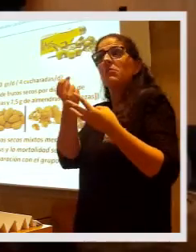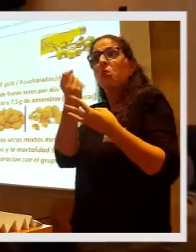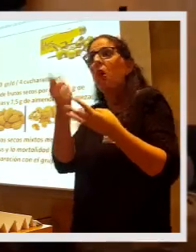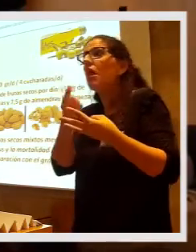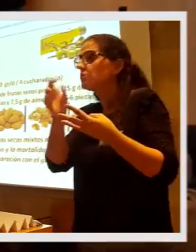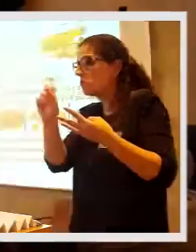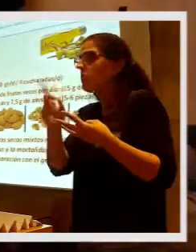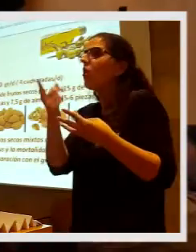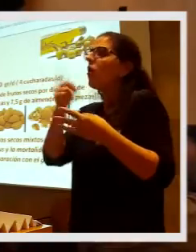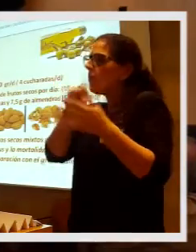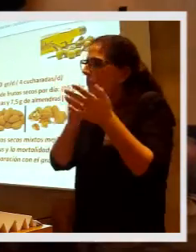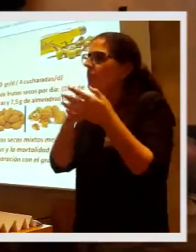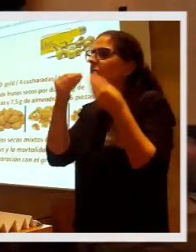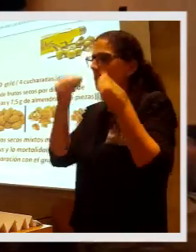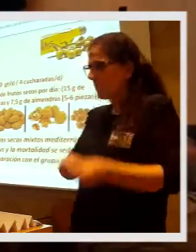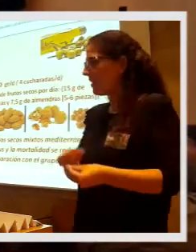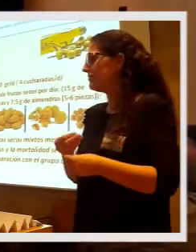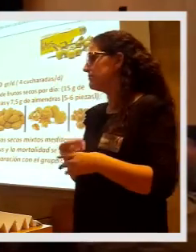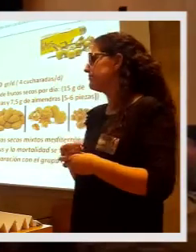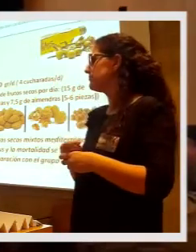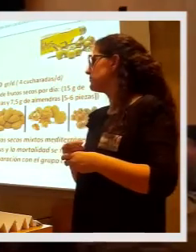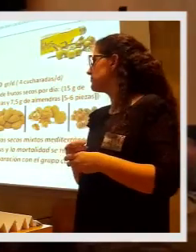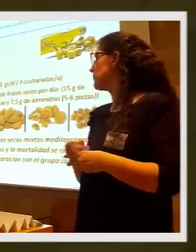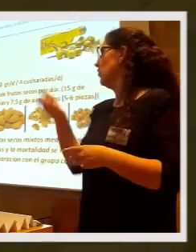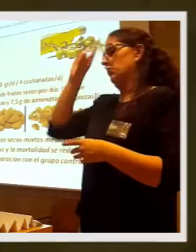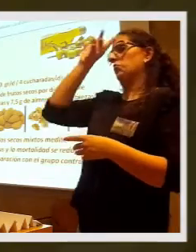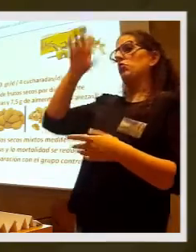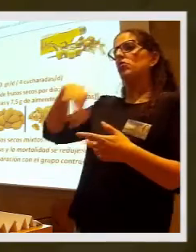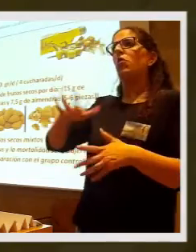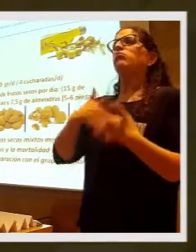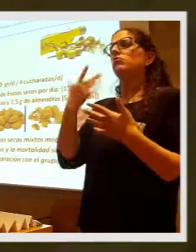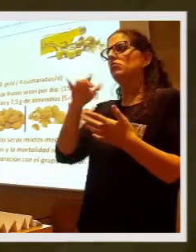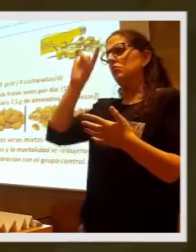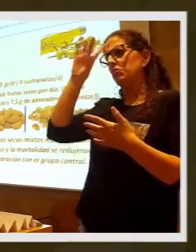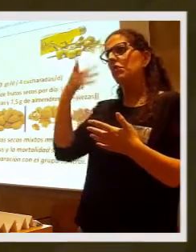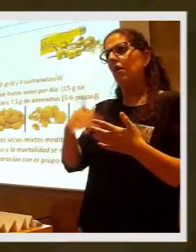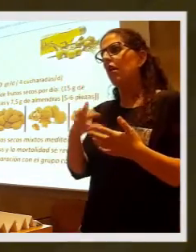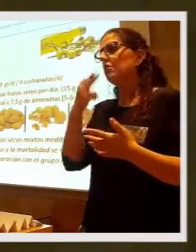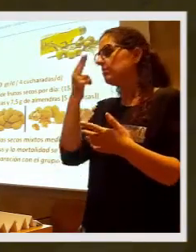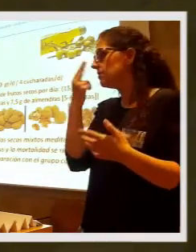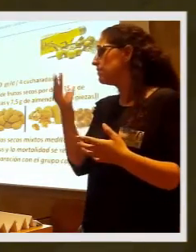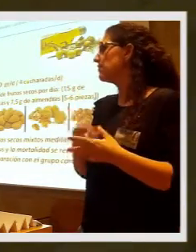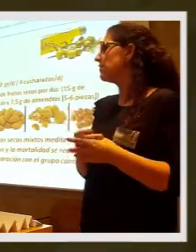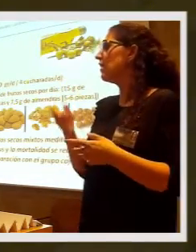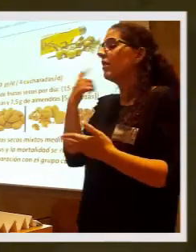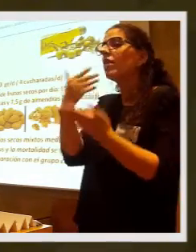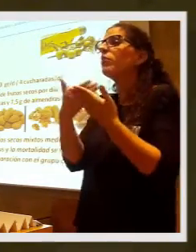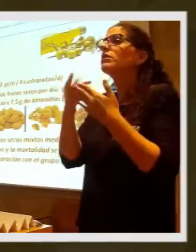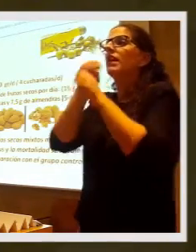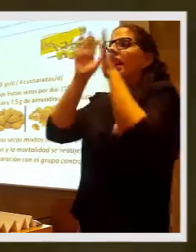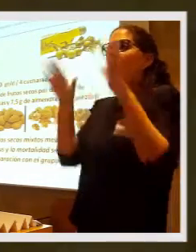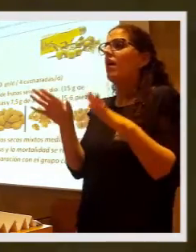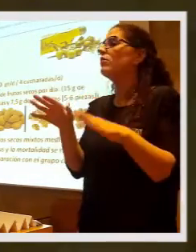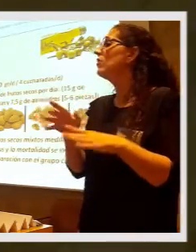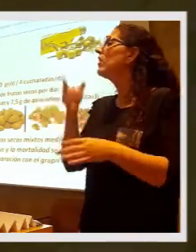por sí una dieta baja en grasas, ¿no? Esto fue un aldabonazo muy importante para demostrar de forma clara, con una evidencia máxima,